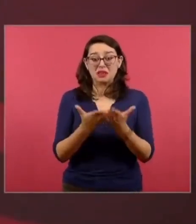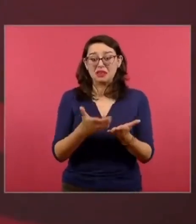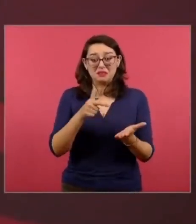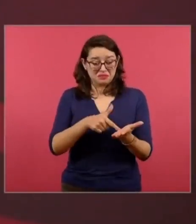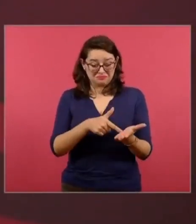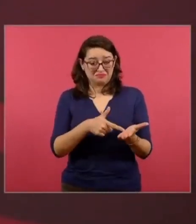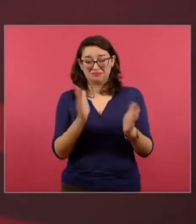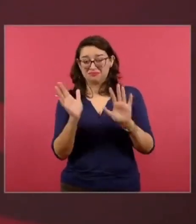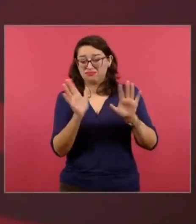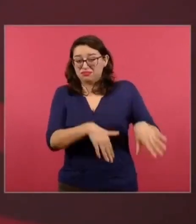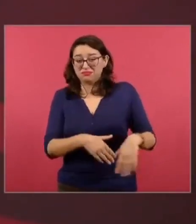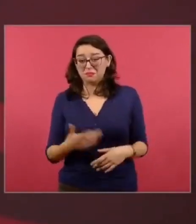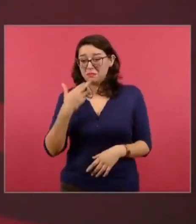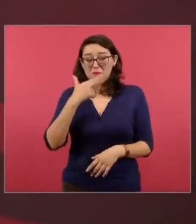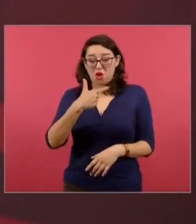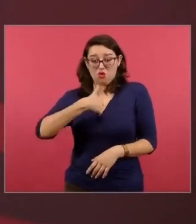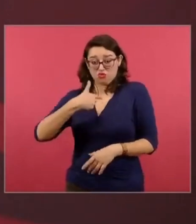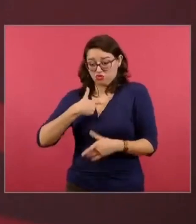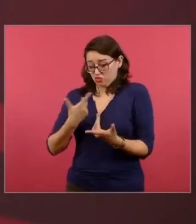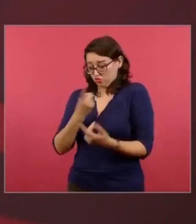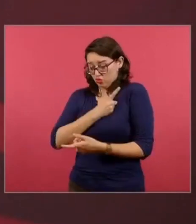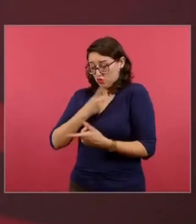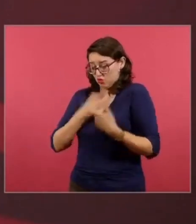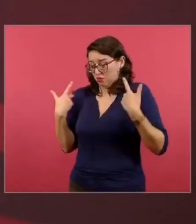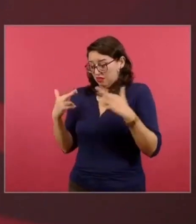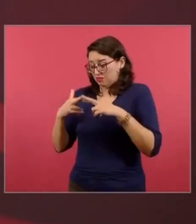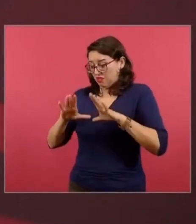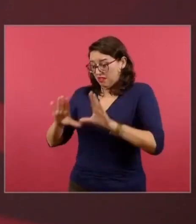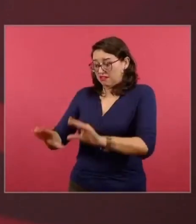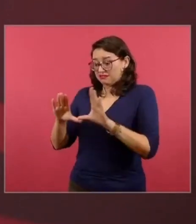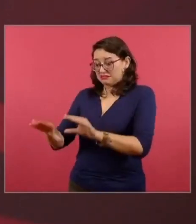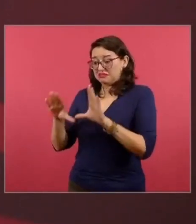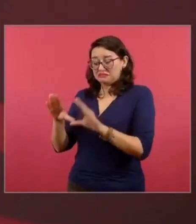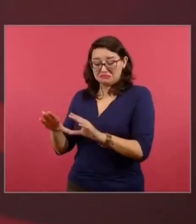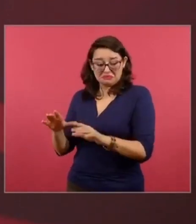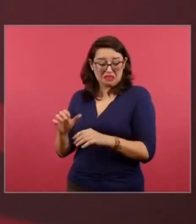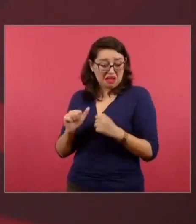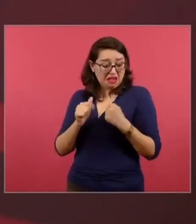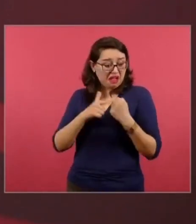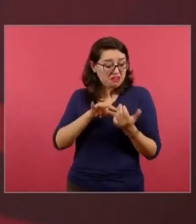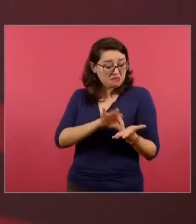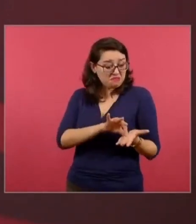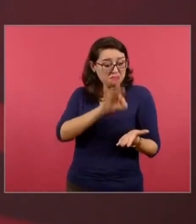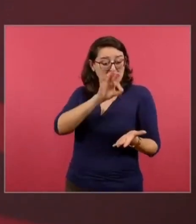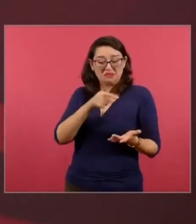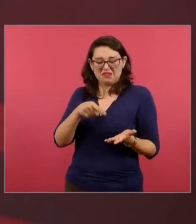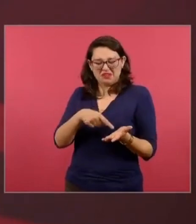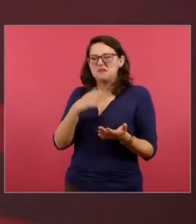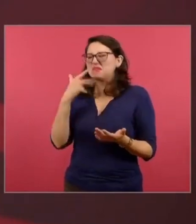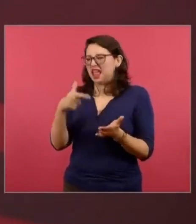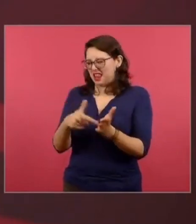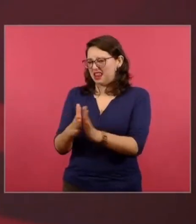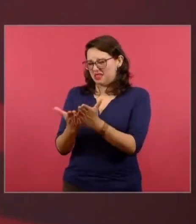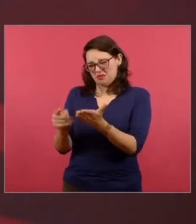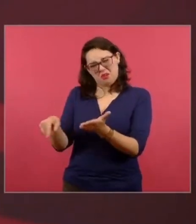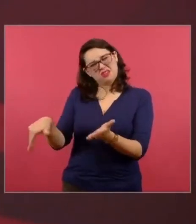tercer nivel. Yo hago mis clases, yo genero mis materiales educativos, yo los utilizo día con día y dejo que el estudiante lo lleve a su casa